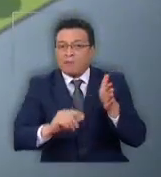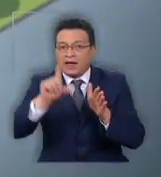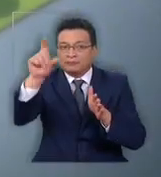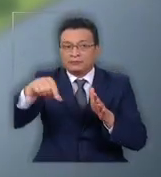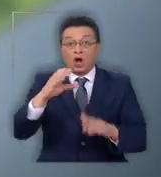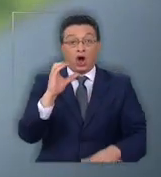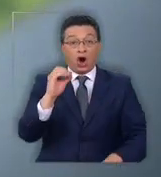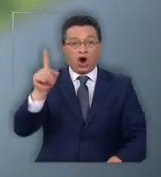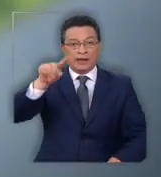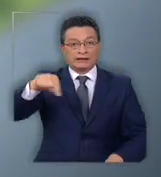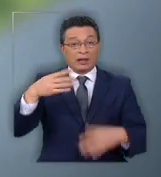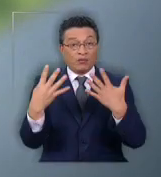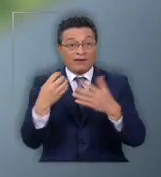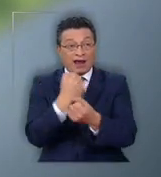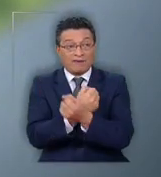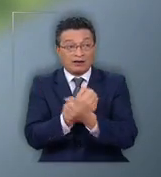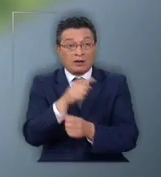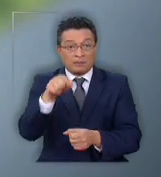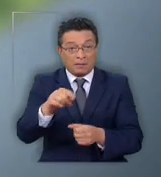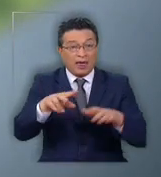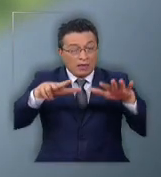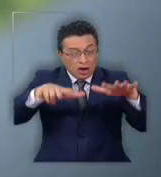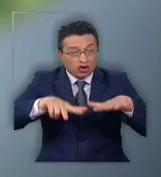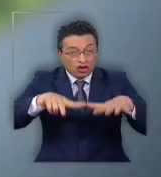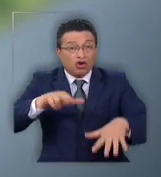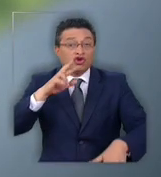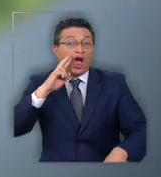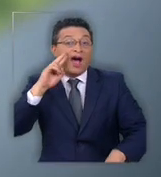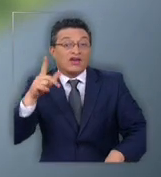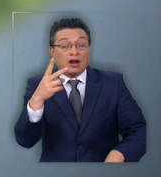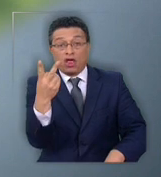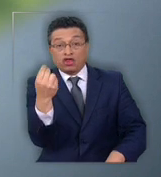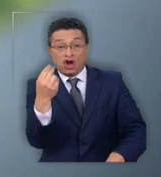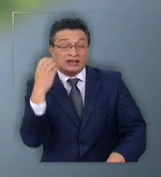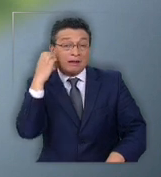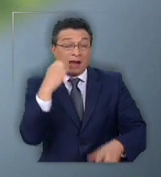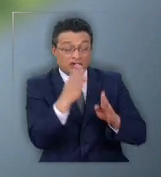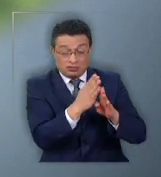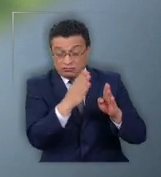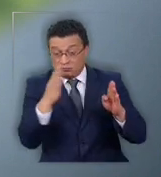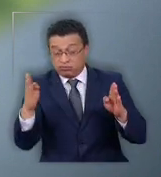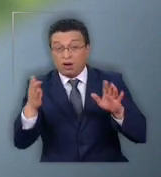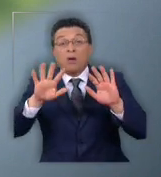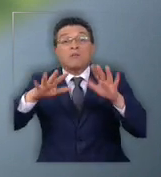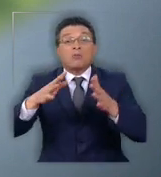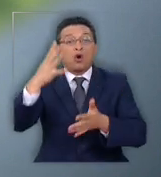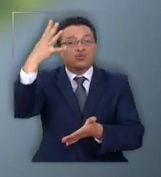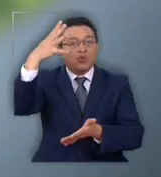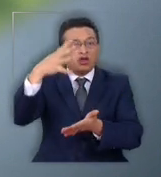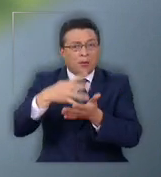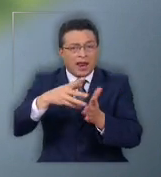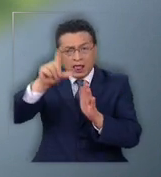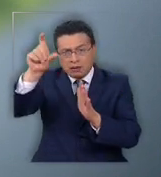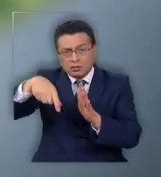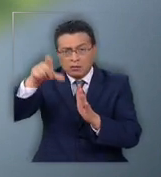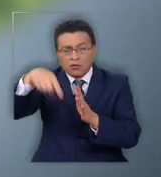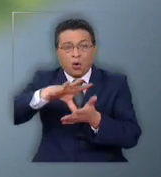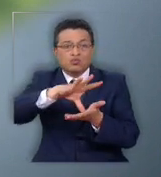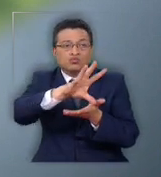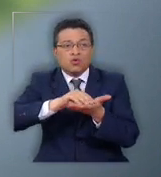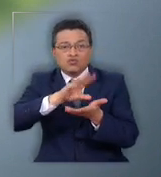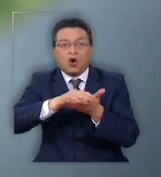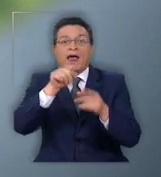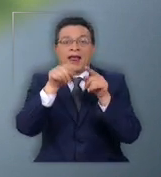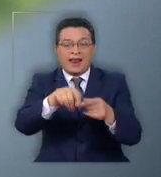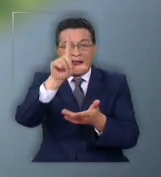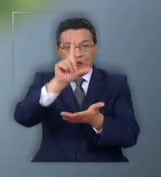de Carabineros, de esta bencinera, entre el 18 de abril y el 12 de mayo, al menos 4.000 tarjetas fueron clonadas desde este